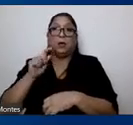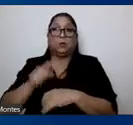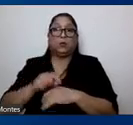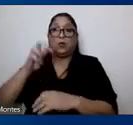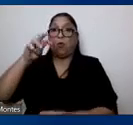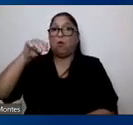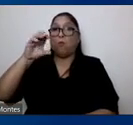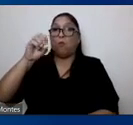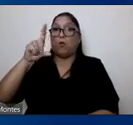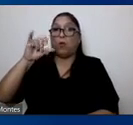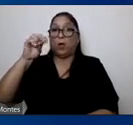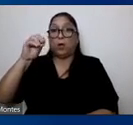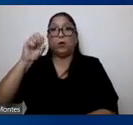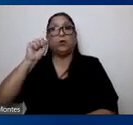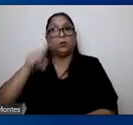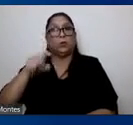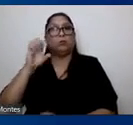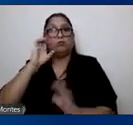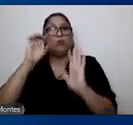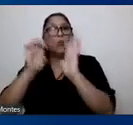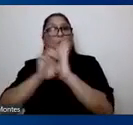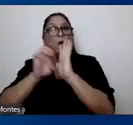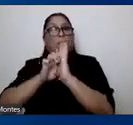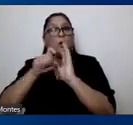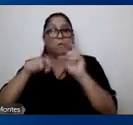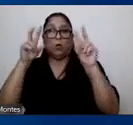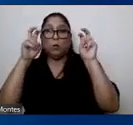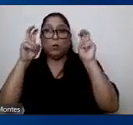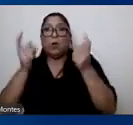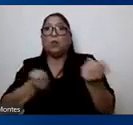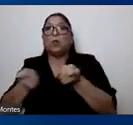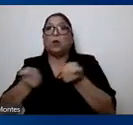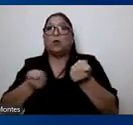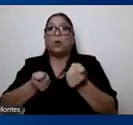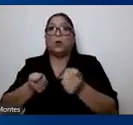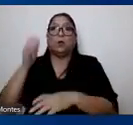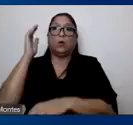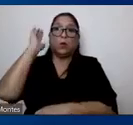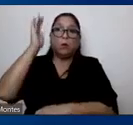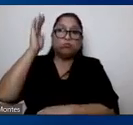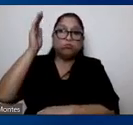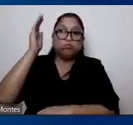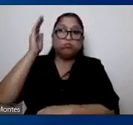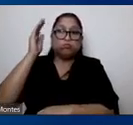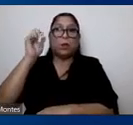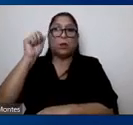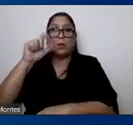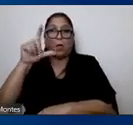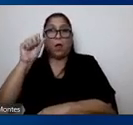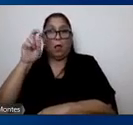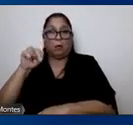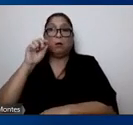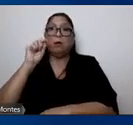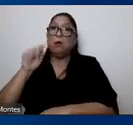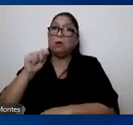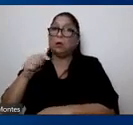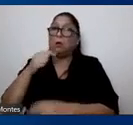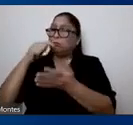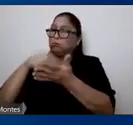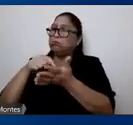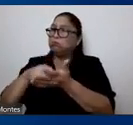caso emblemático dentro del periodo de gobierno de Alan García, en donde